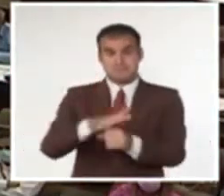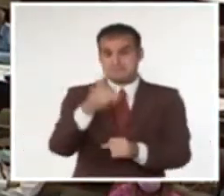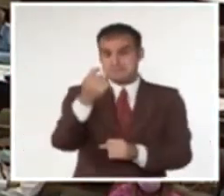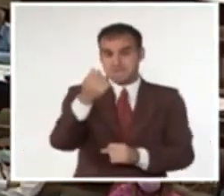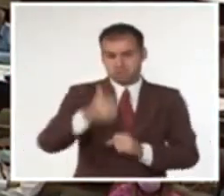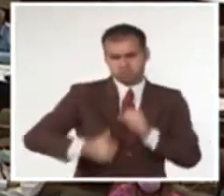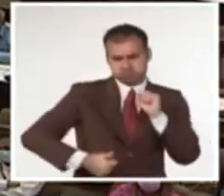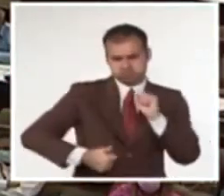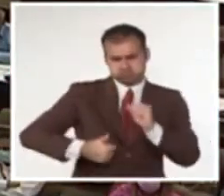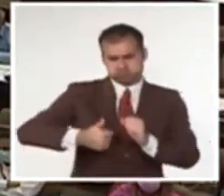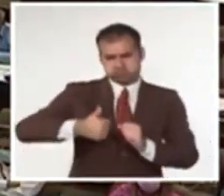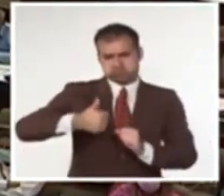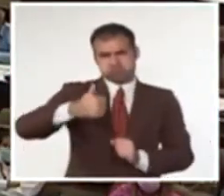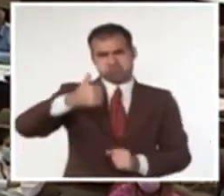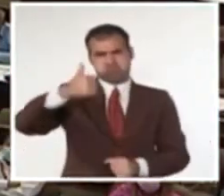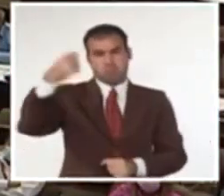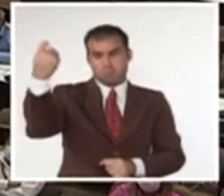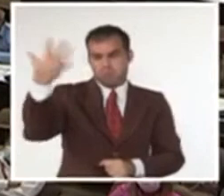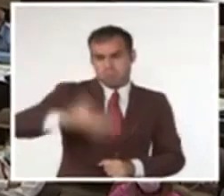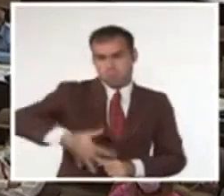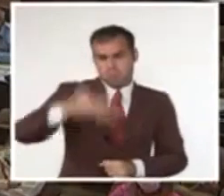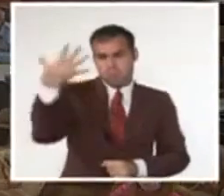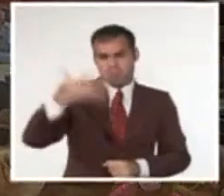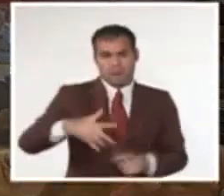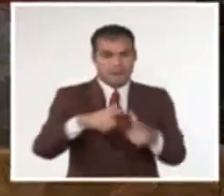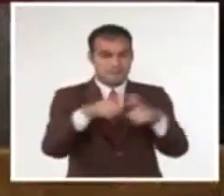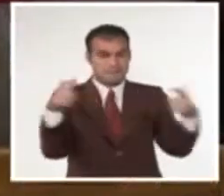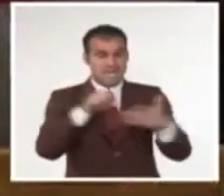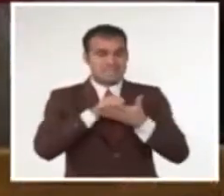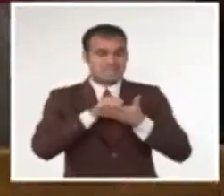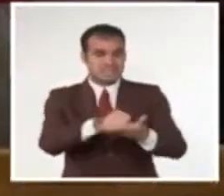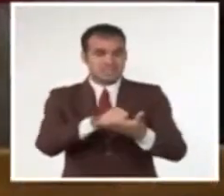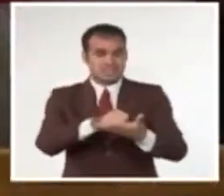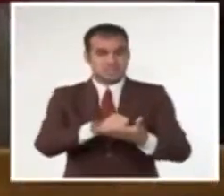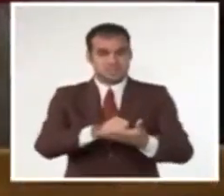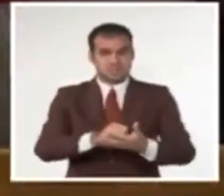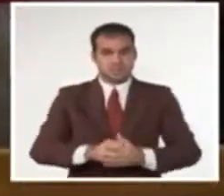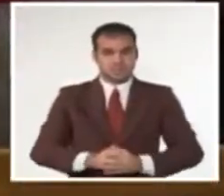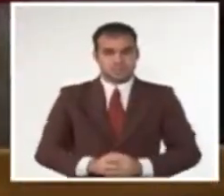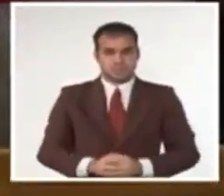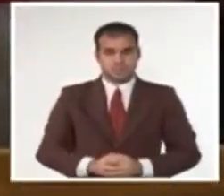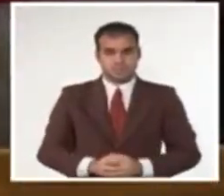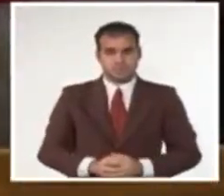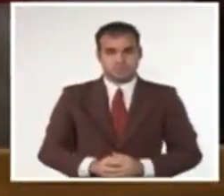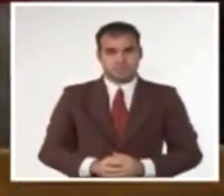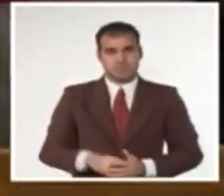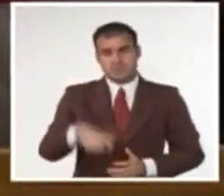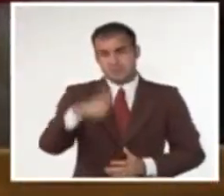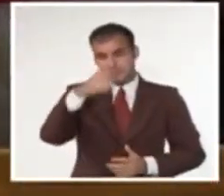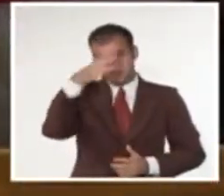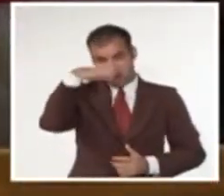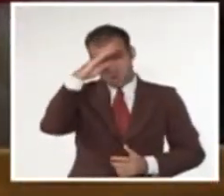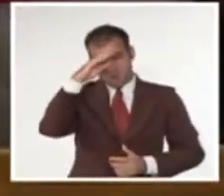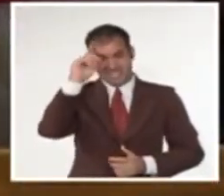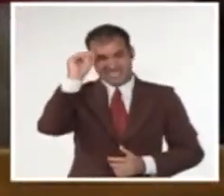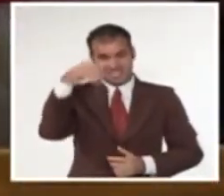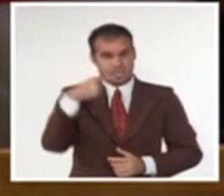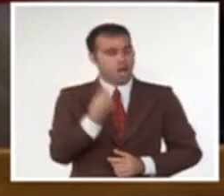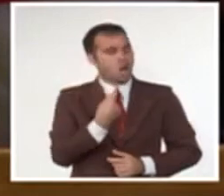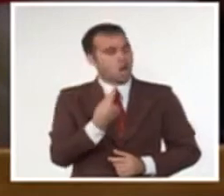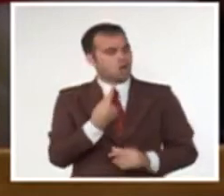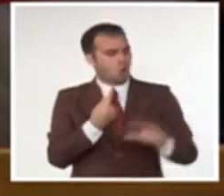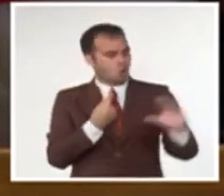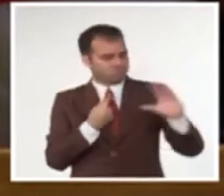precios de la mayor parte de los productos y servicios y una pérdida del valor del dinero para poder adquirirlos.